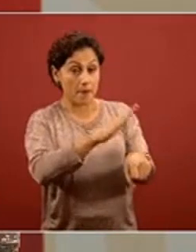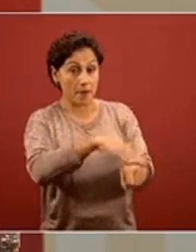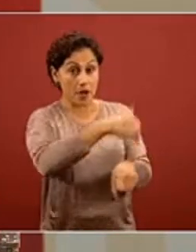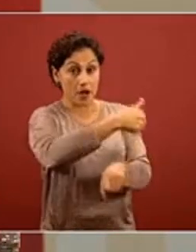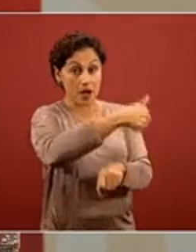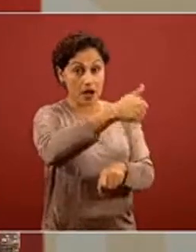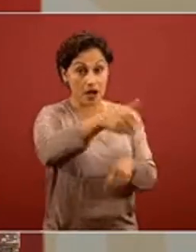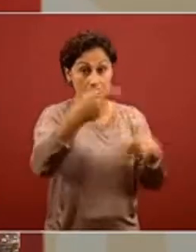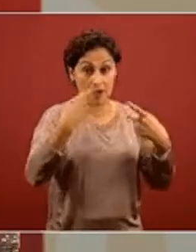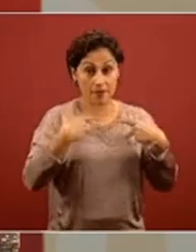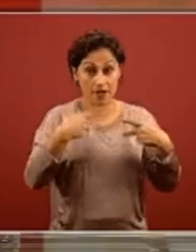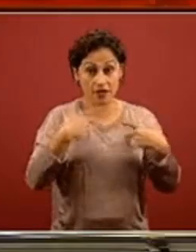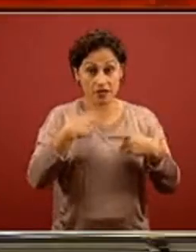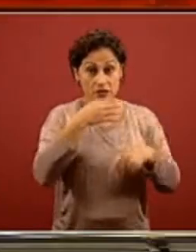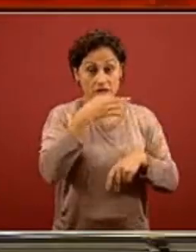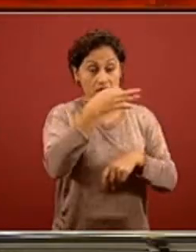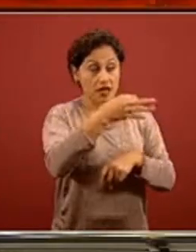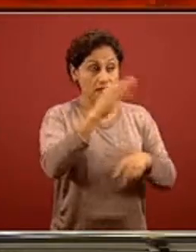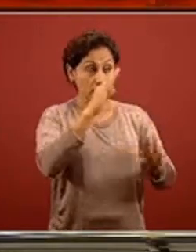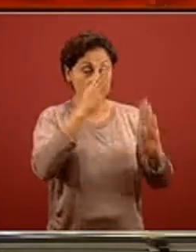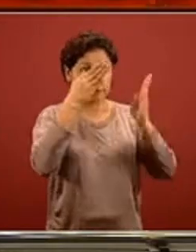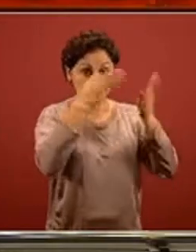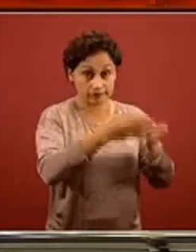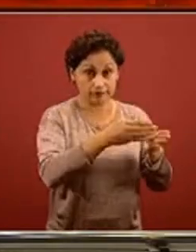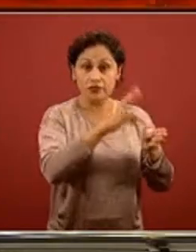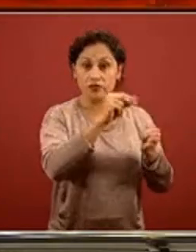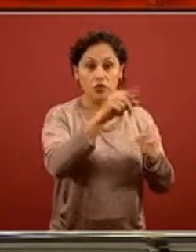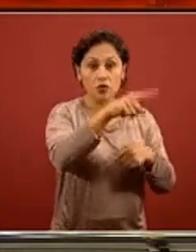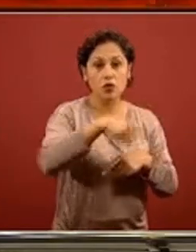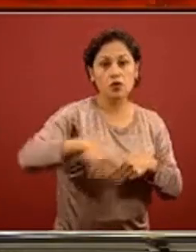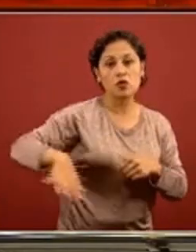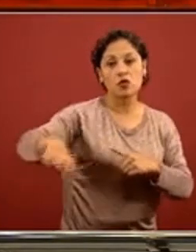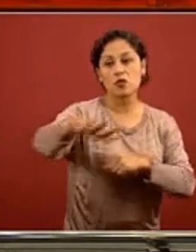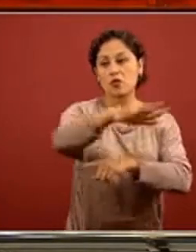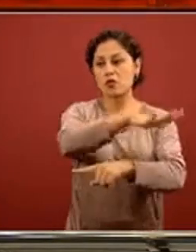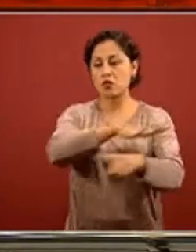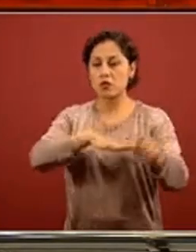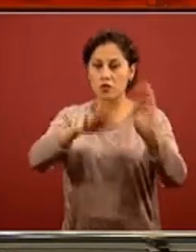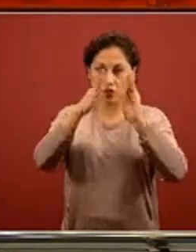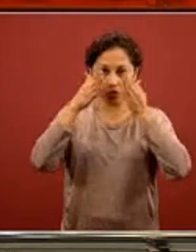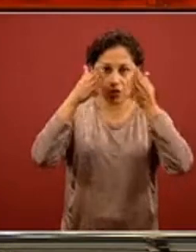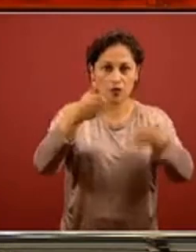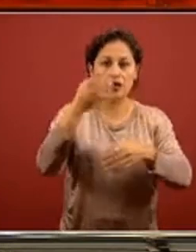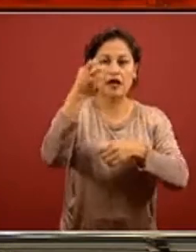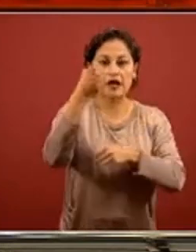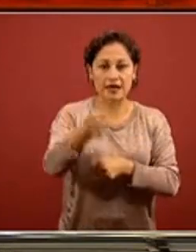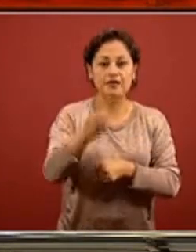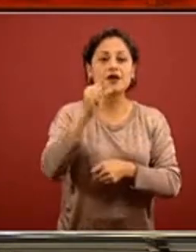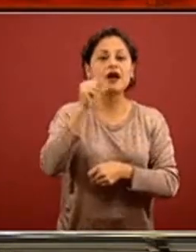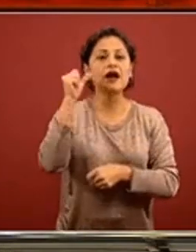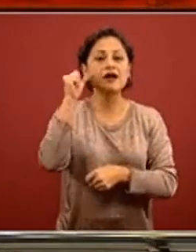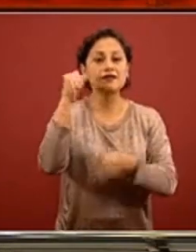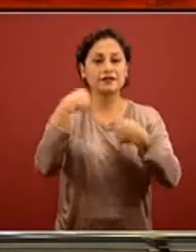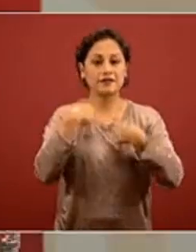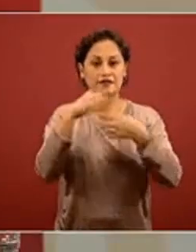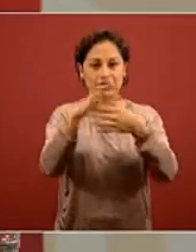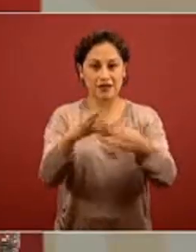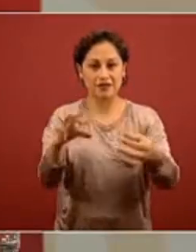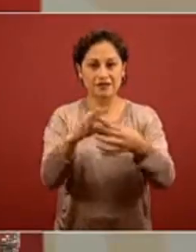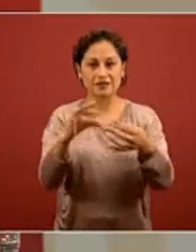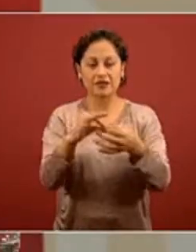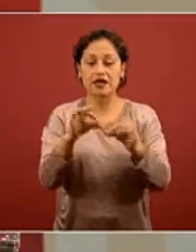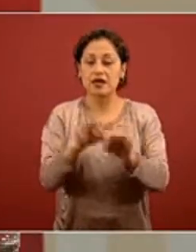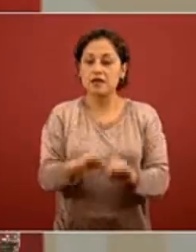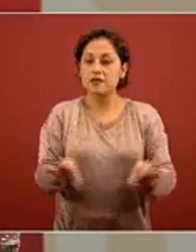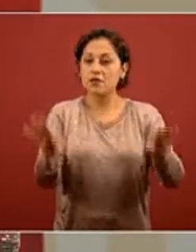medidas fueron cuidadosamente planeadas para modificar las razones por las que las personas acuden al espacio